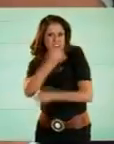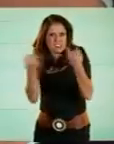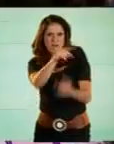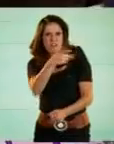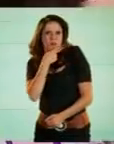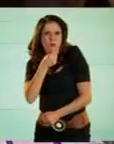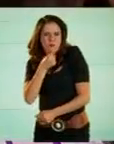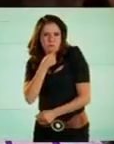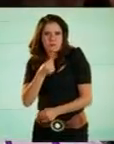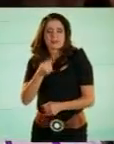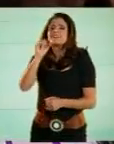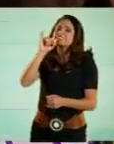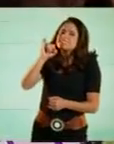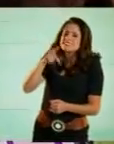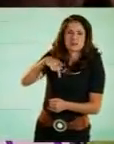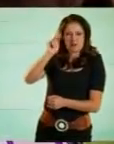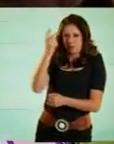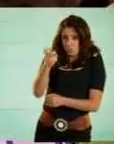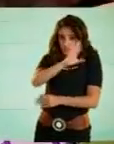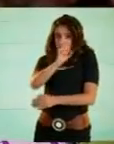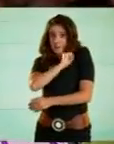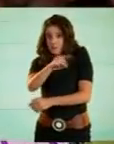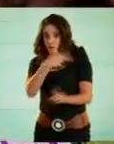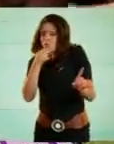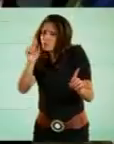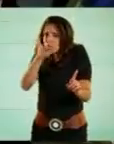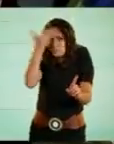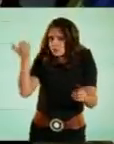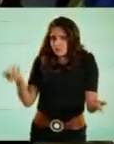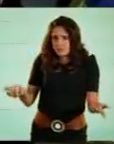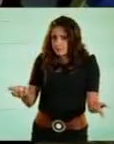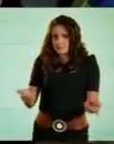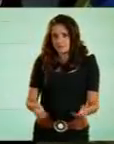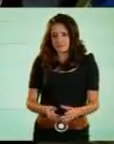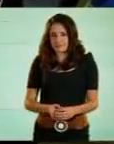ese? Pues sí, pero no por eso ese muchacho ya es un delincuente.